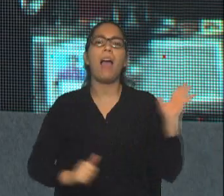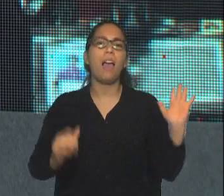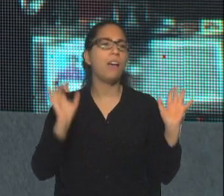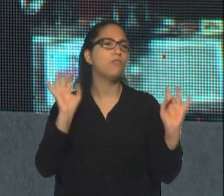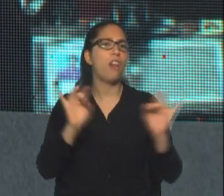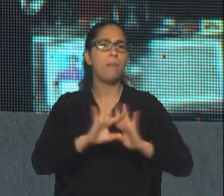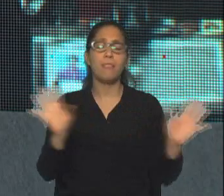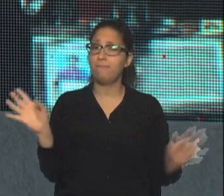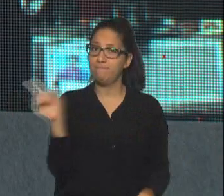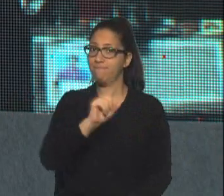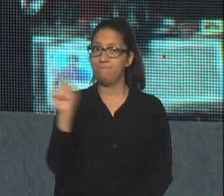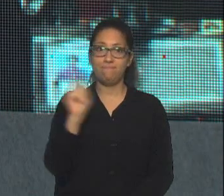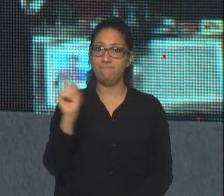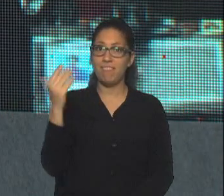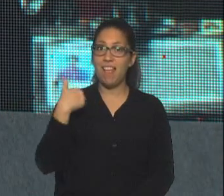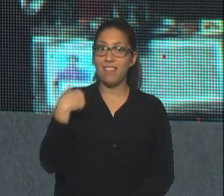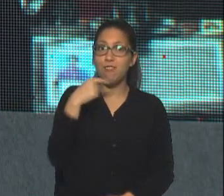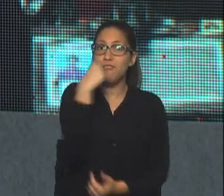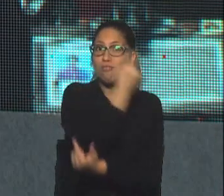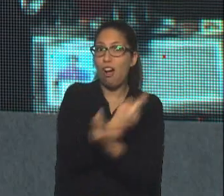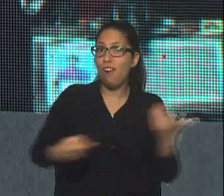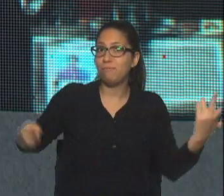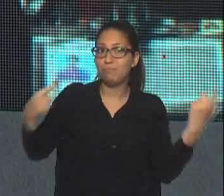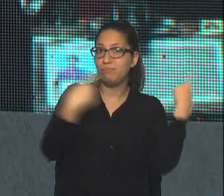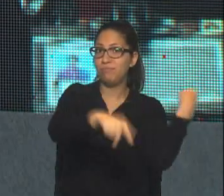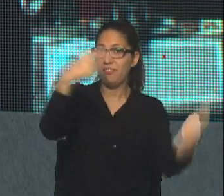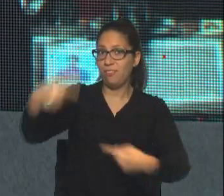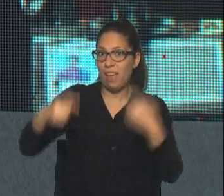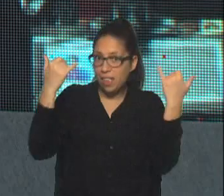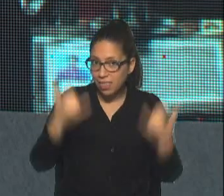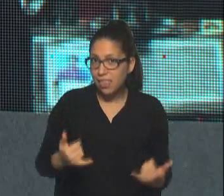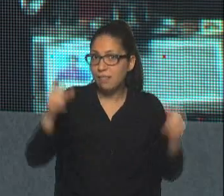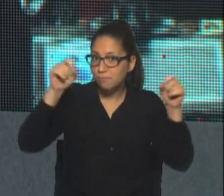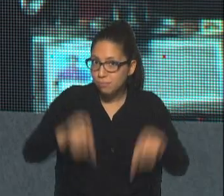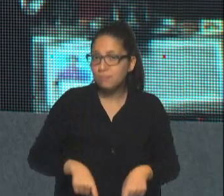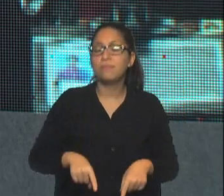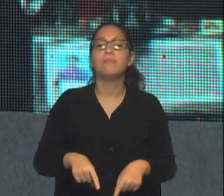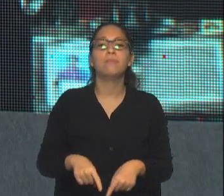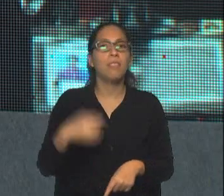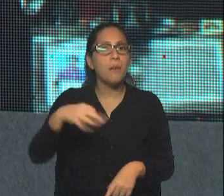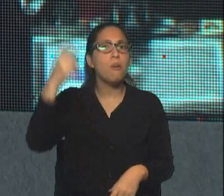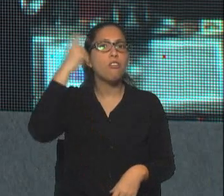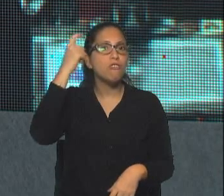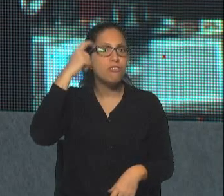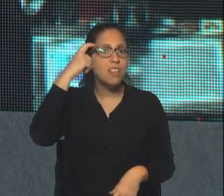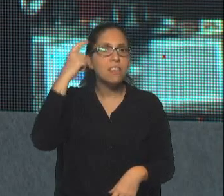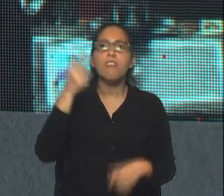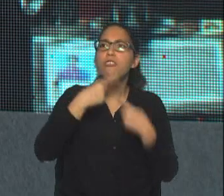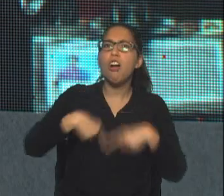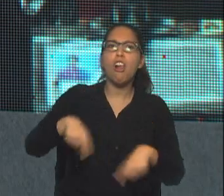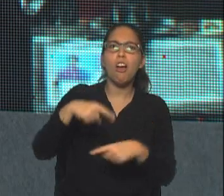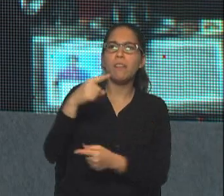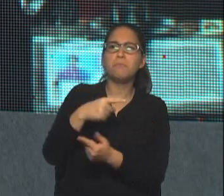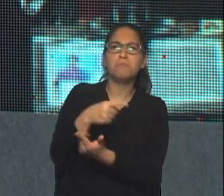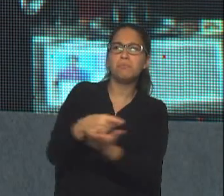Argentina tiene muchísimos colores el tema es tomar conciencia de cuánto tiempo esos colores han sido